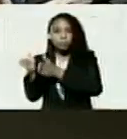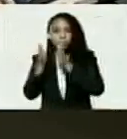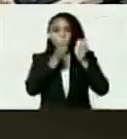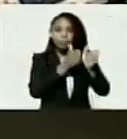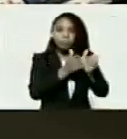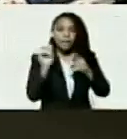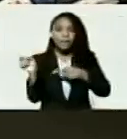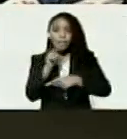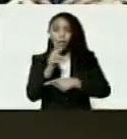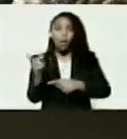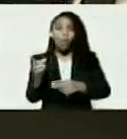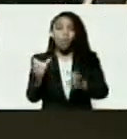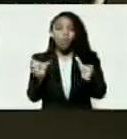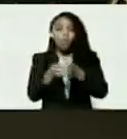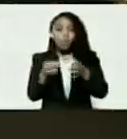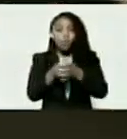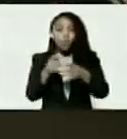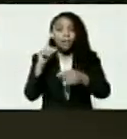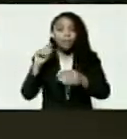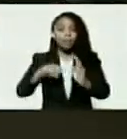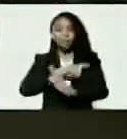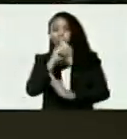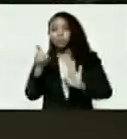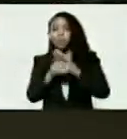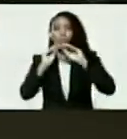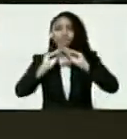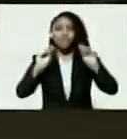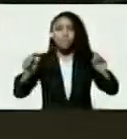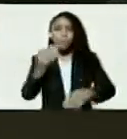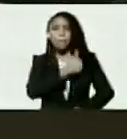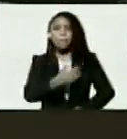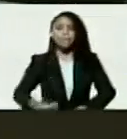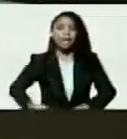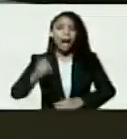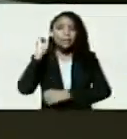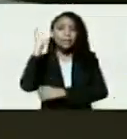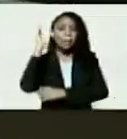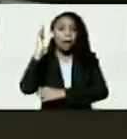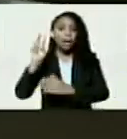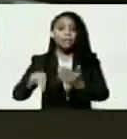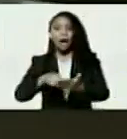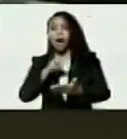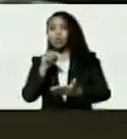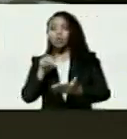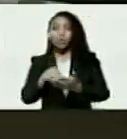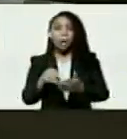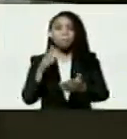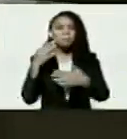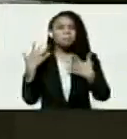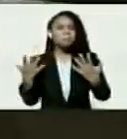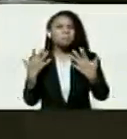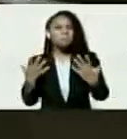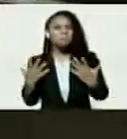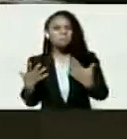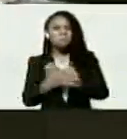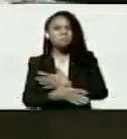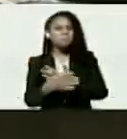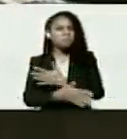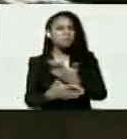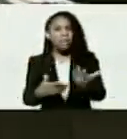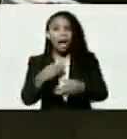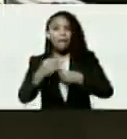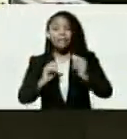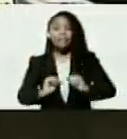Esta comisión general ha sido convocada por el presidente de la Asamblea Nacional con el propósito de iniciar todo